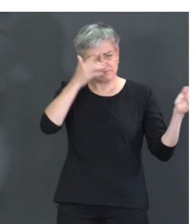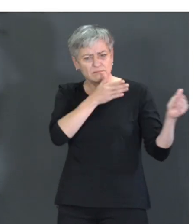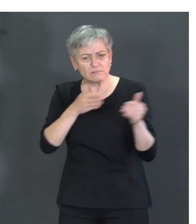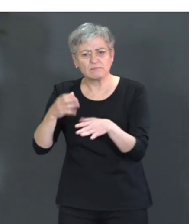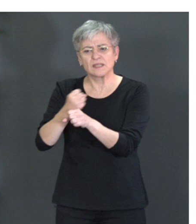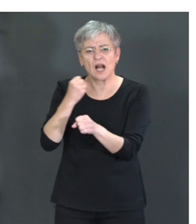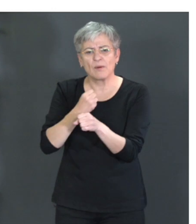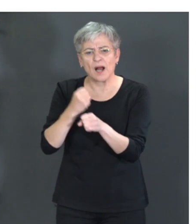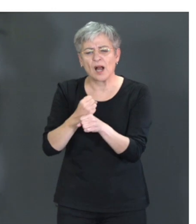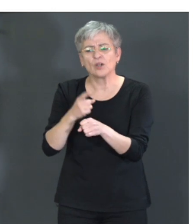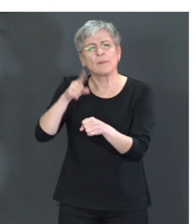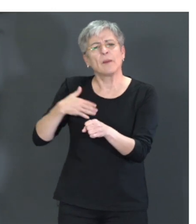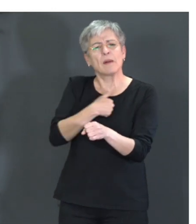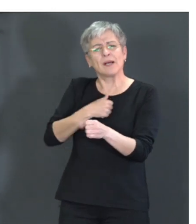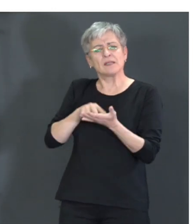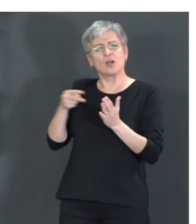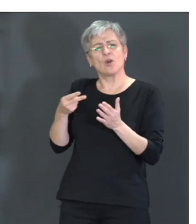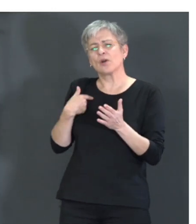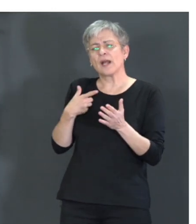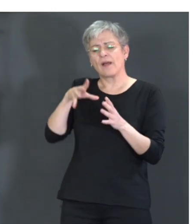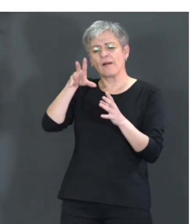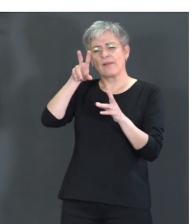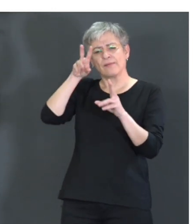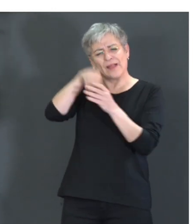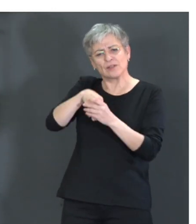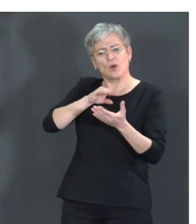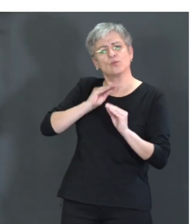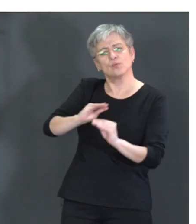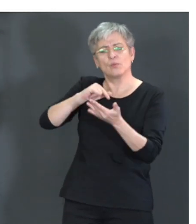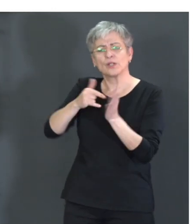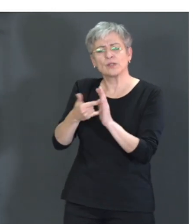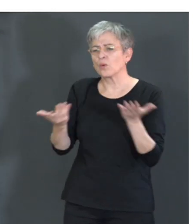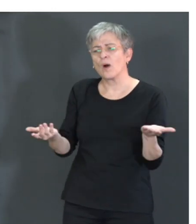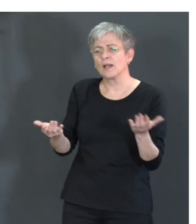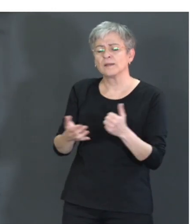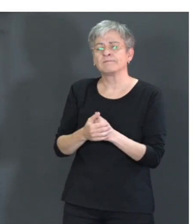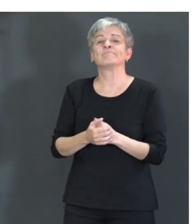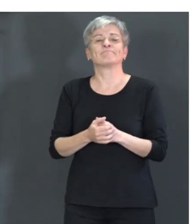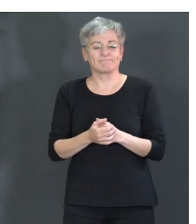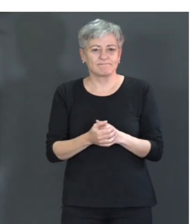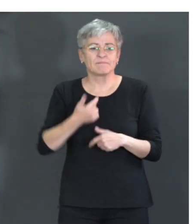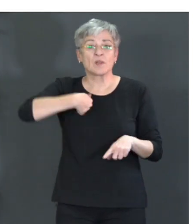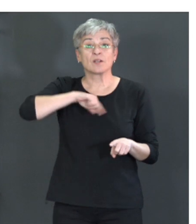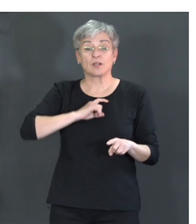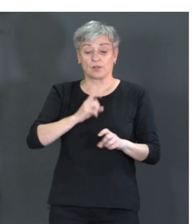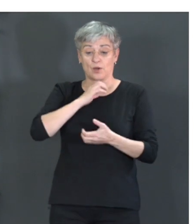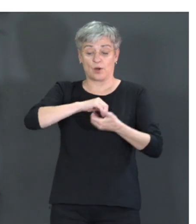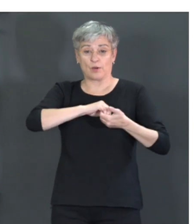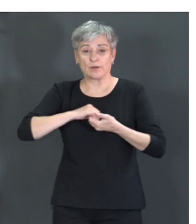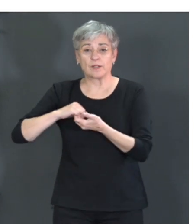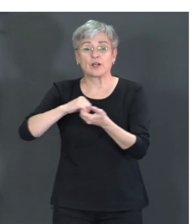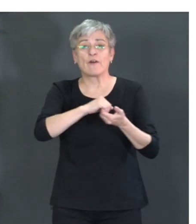la tecnología en los proyectos que venís desarrollando? Pues a ver, nosotros, la Confederación Española de Alzheimer y